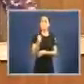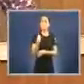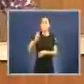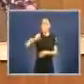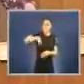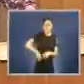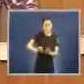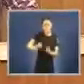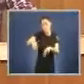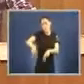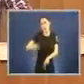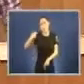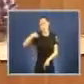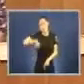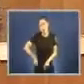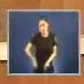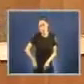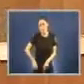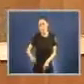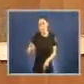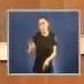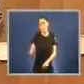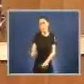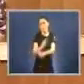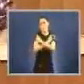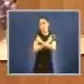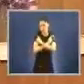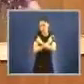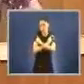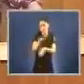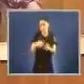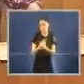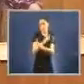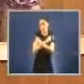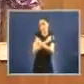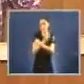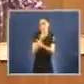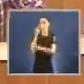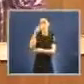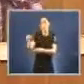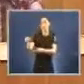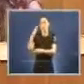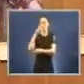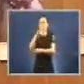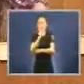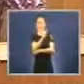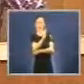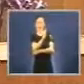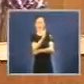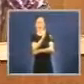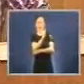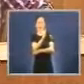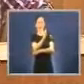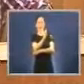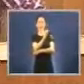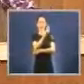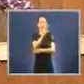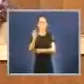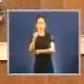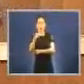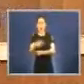mesmos salarios ou peores, ou en desemprego, moita xente tuvo que ver como lle subía o imposto de valor